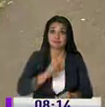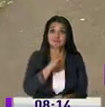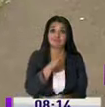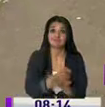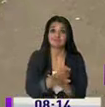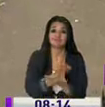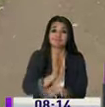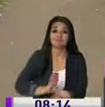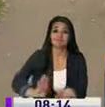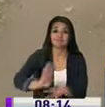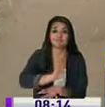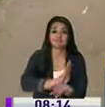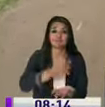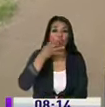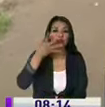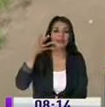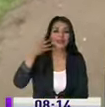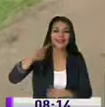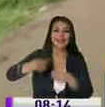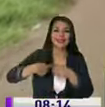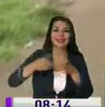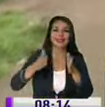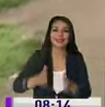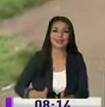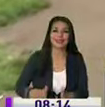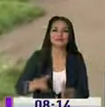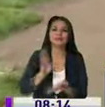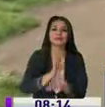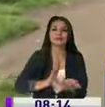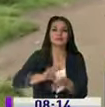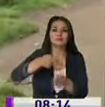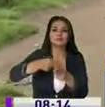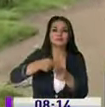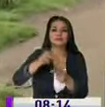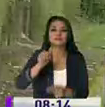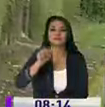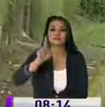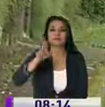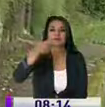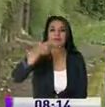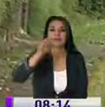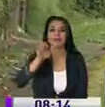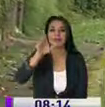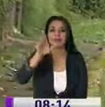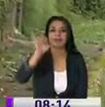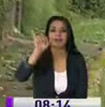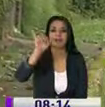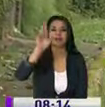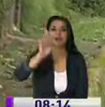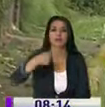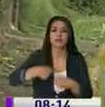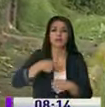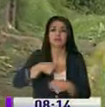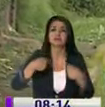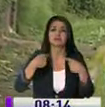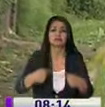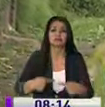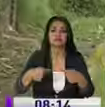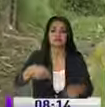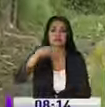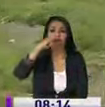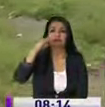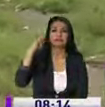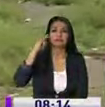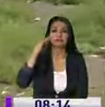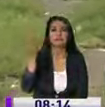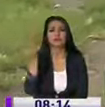en el barrio Oriente Quiteño Alto, en el sector de la Argelia, al sur de la capital. Por allí, diariamente transitan niños,